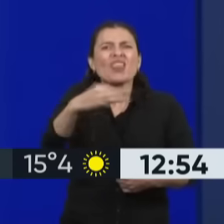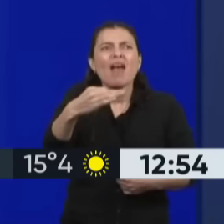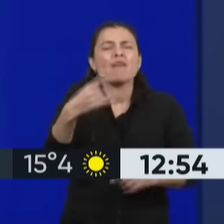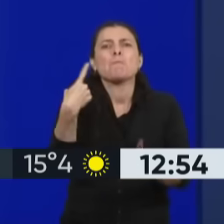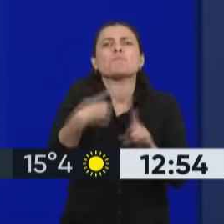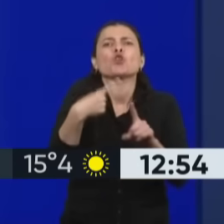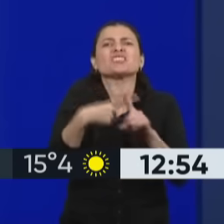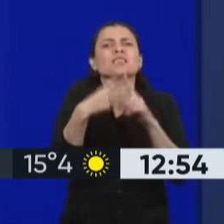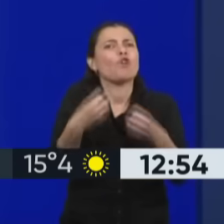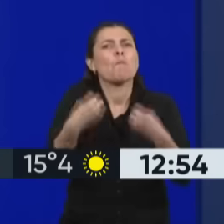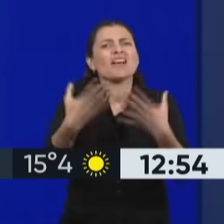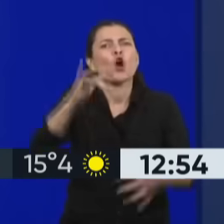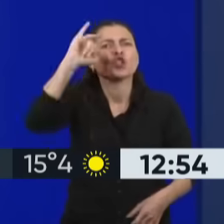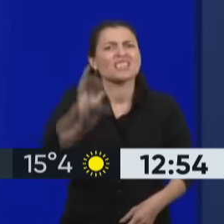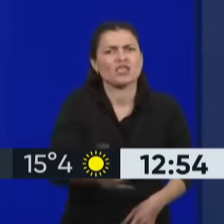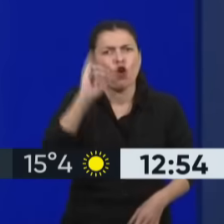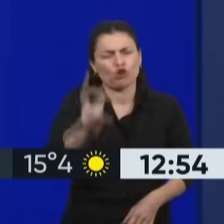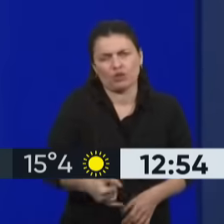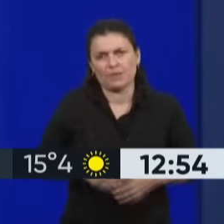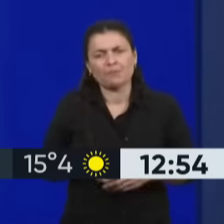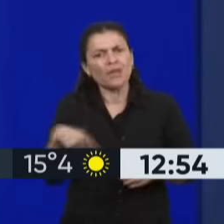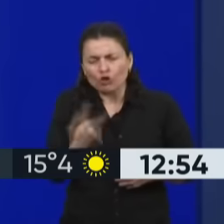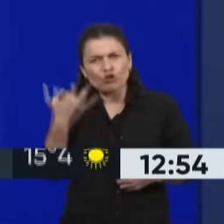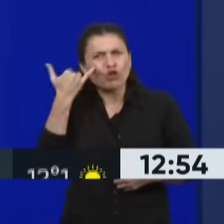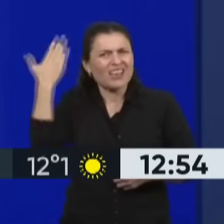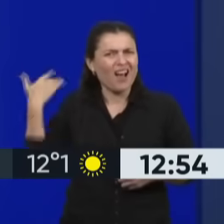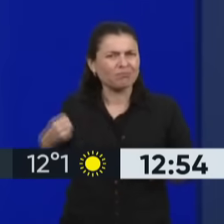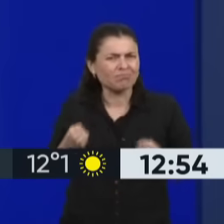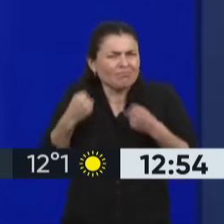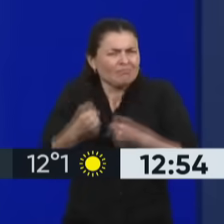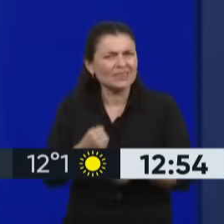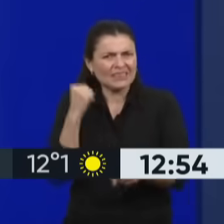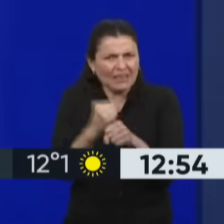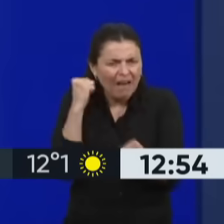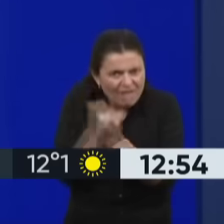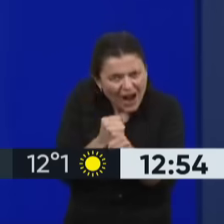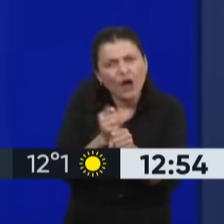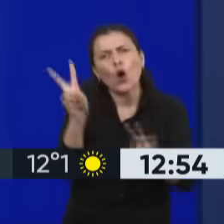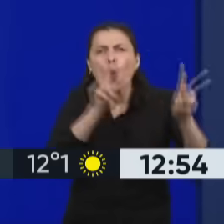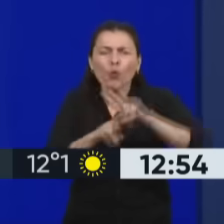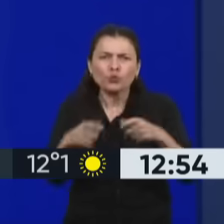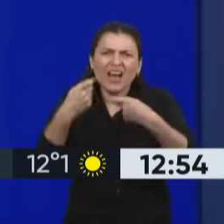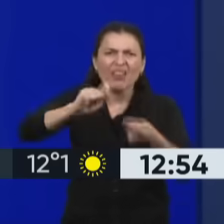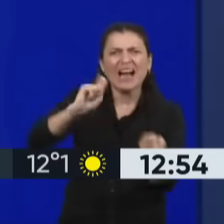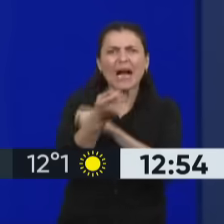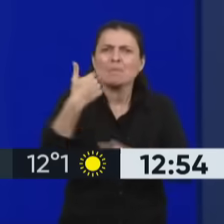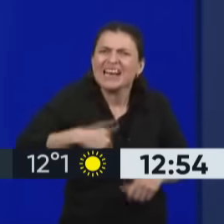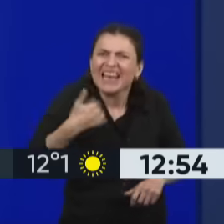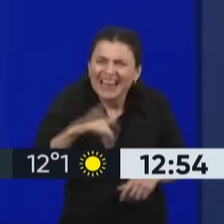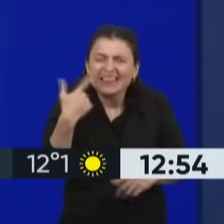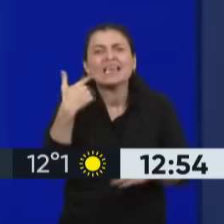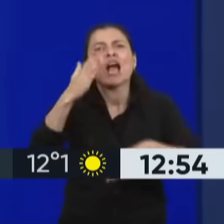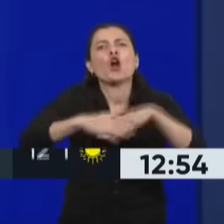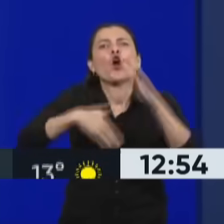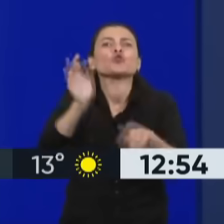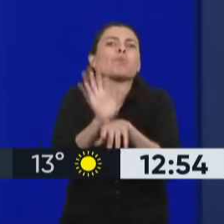mejor. Y por eso hemos dedicado todo nuestro esfuerzo de gobierno a construir un país desde los cimientos hacia arriba, no desde